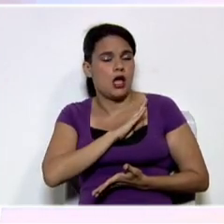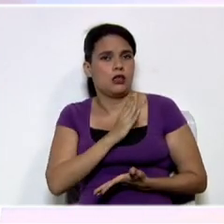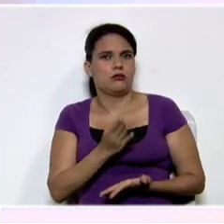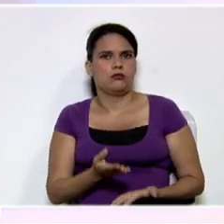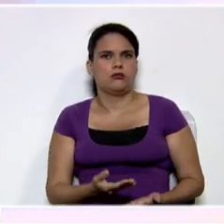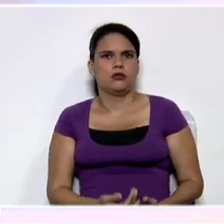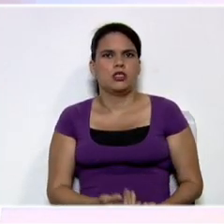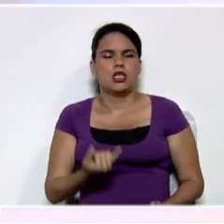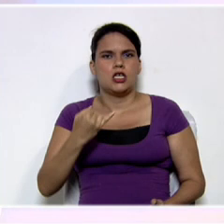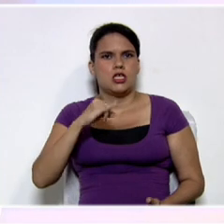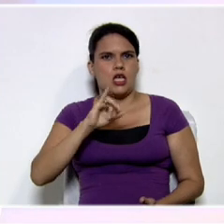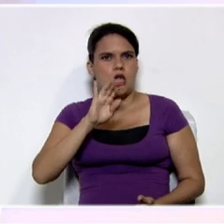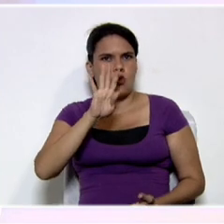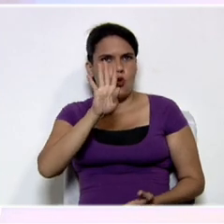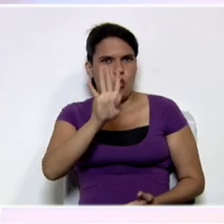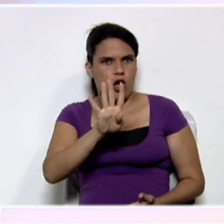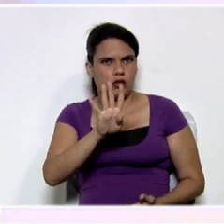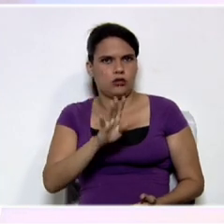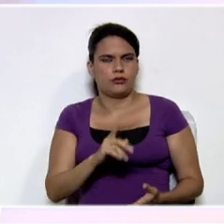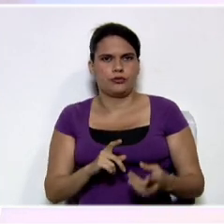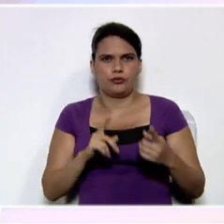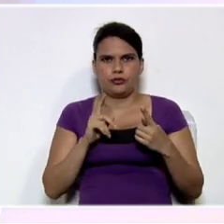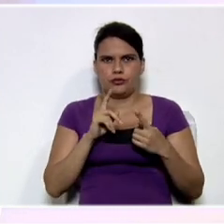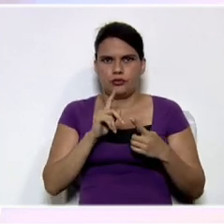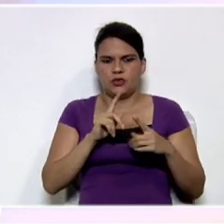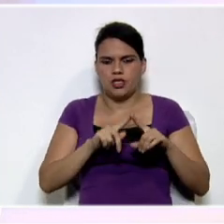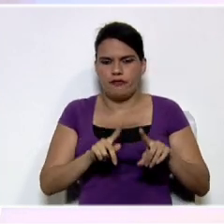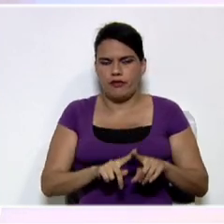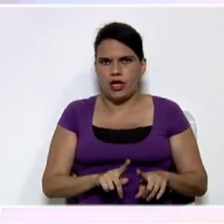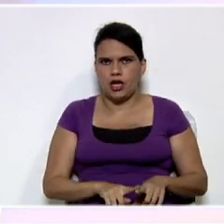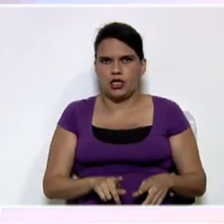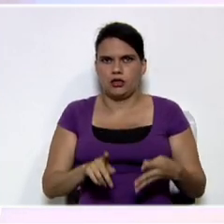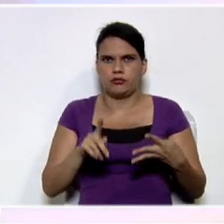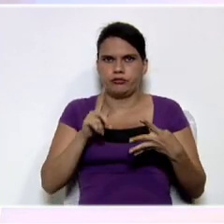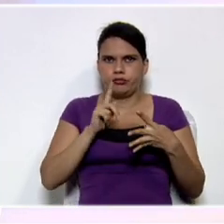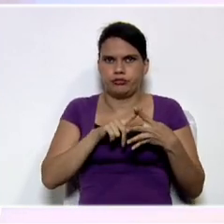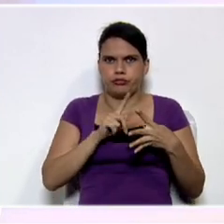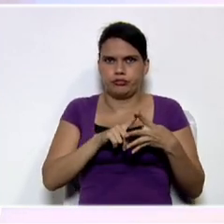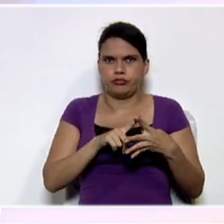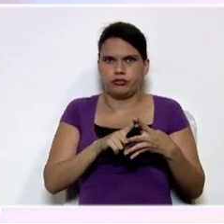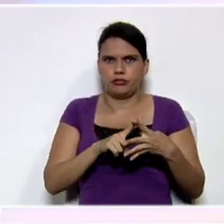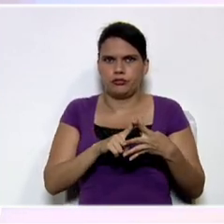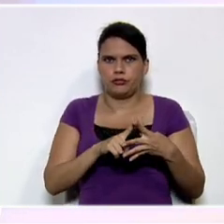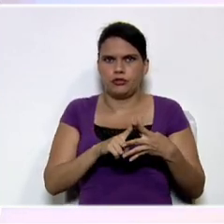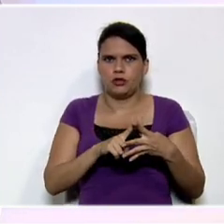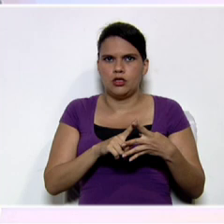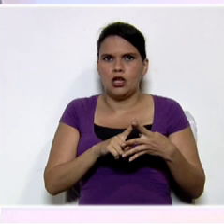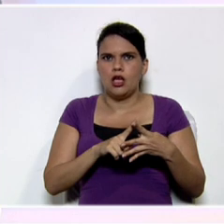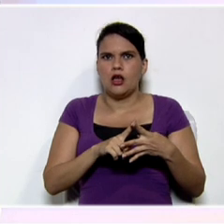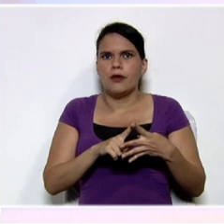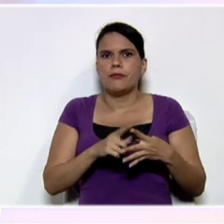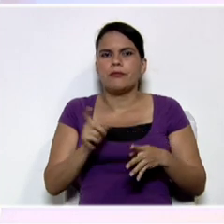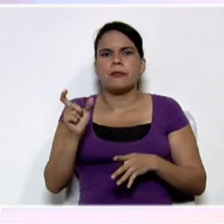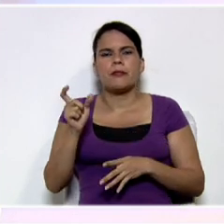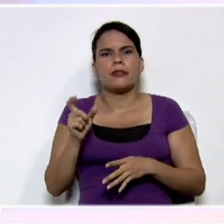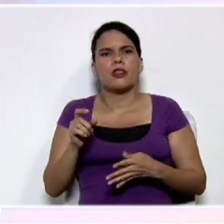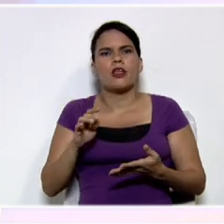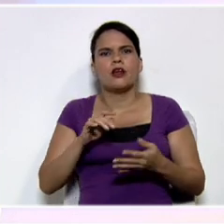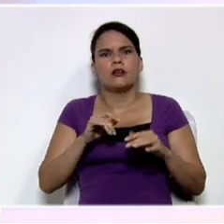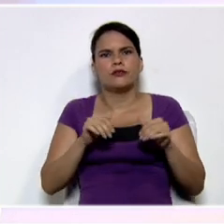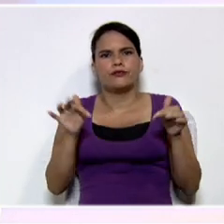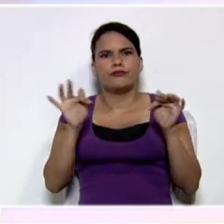4 tipos de petroglifos. Esos petroglifos podemos conocerlos como los geométricos, donde